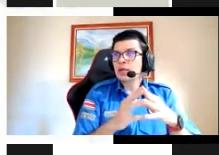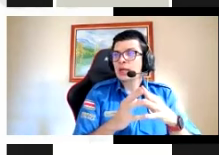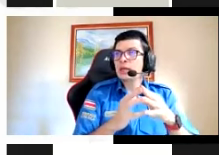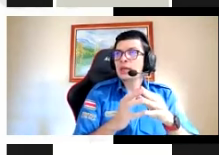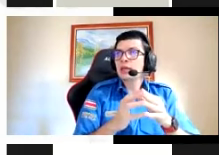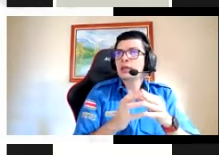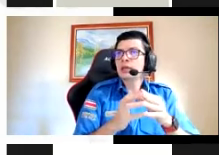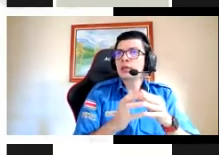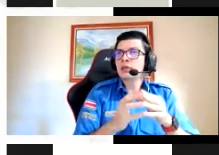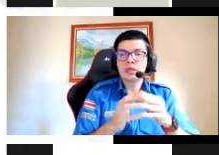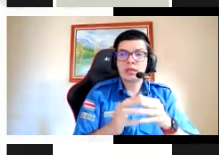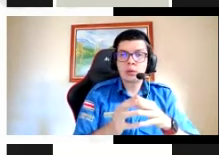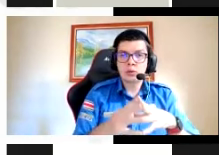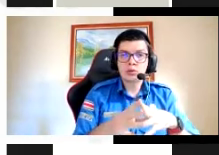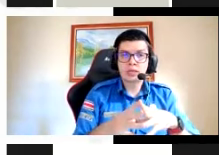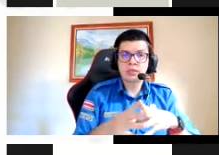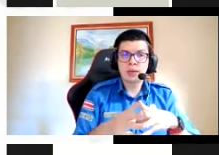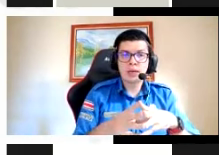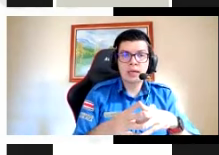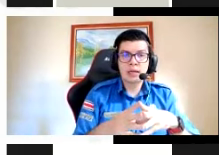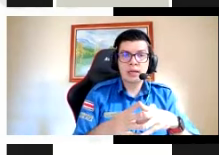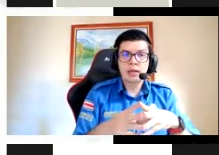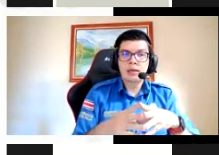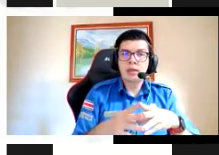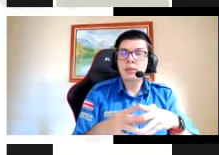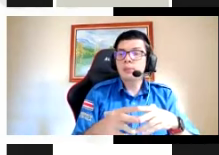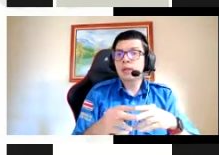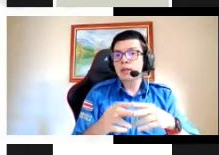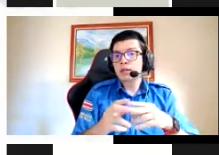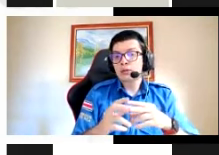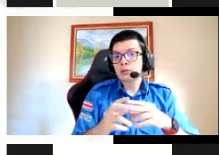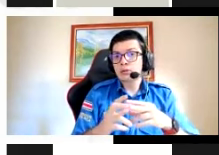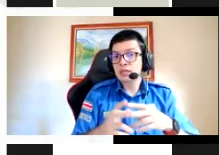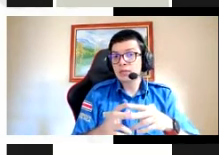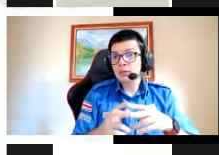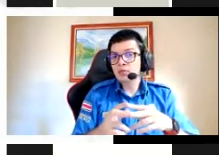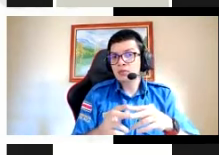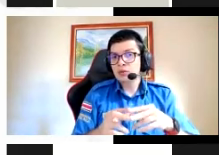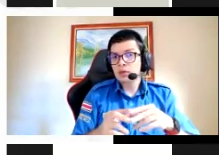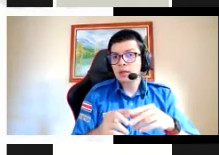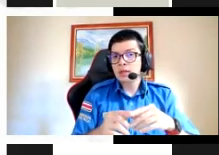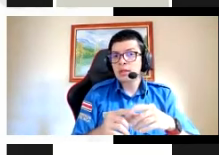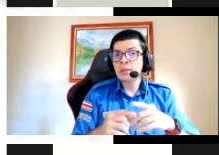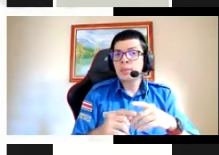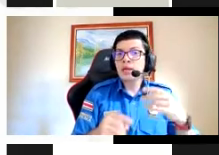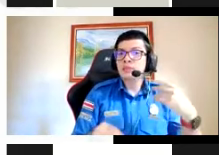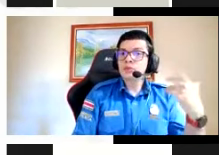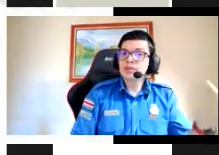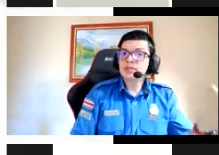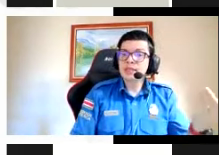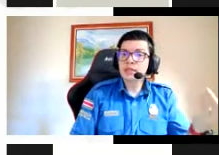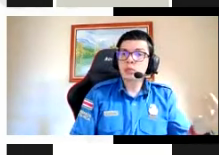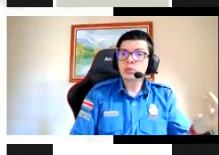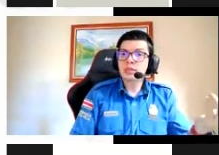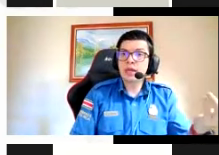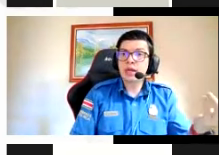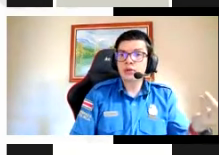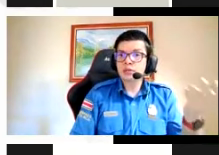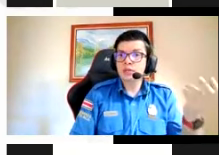algo que yo sé que ninguno de ustedes va a querer, ni para ustedes mismos, ni para las personas que llegan